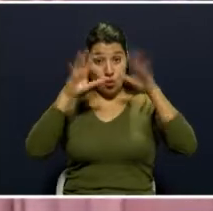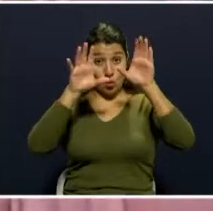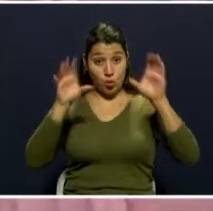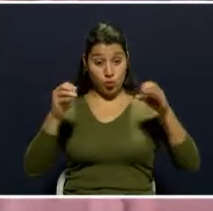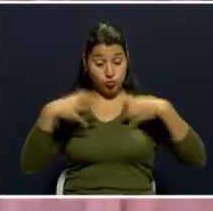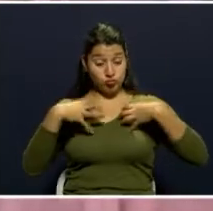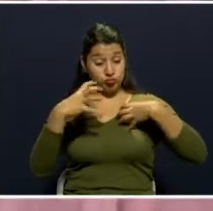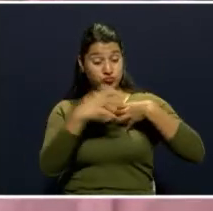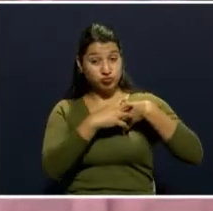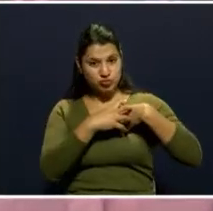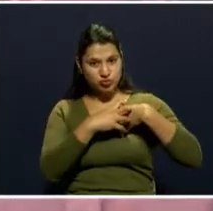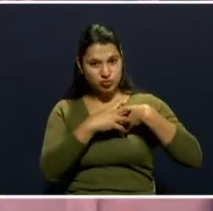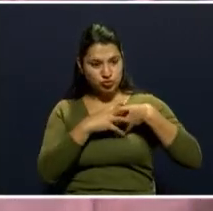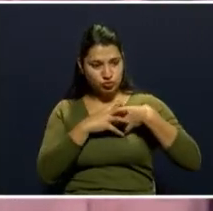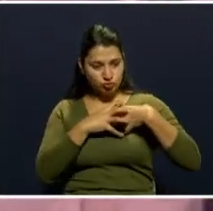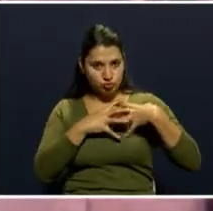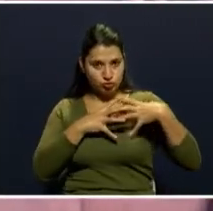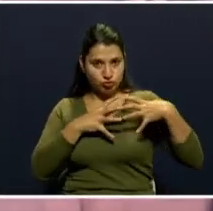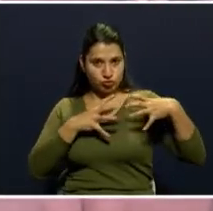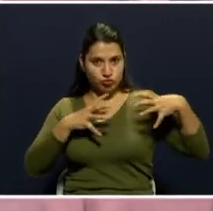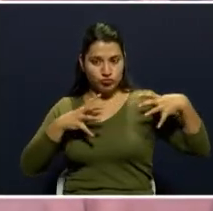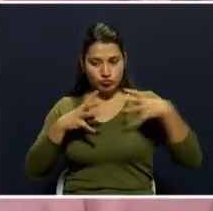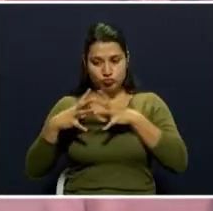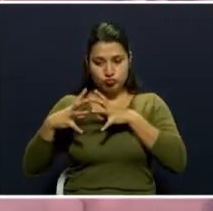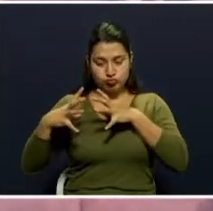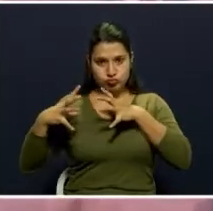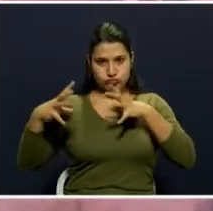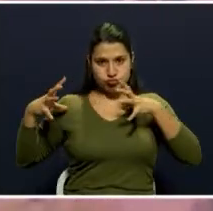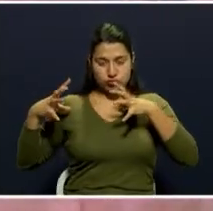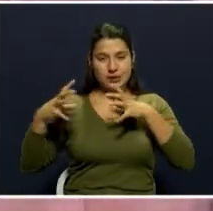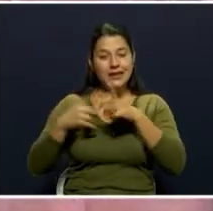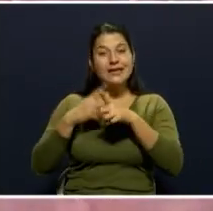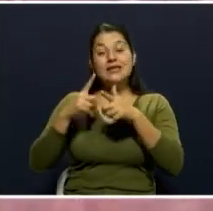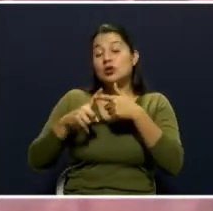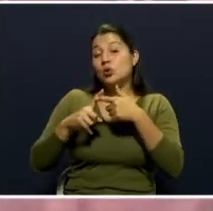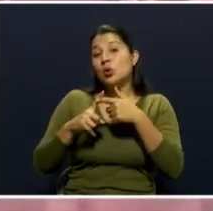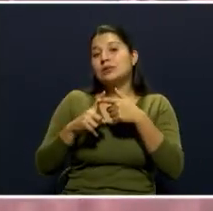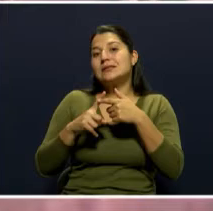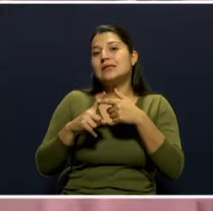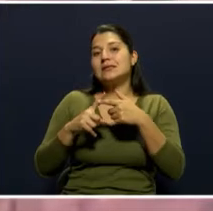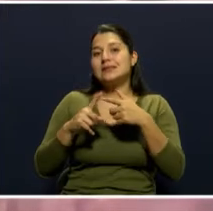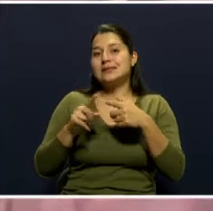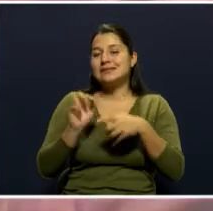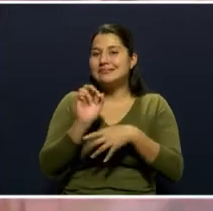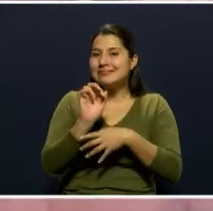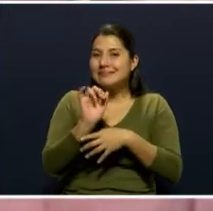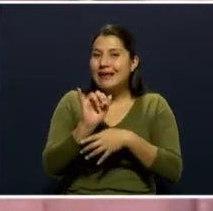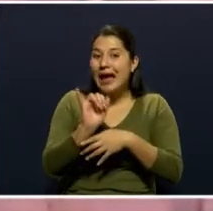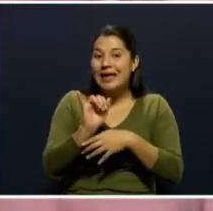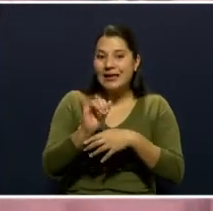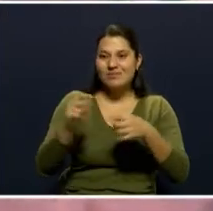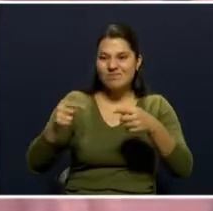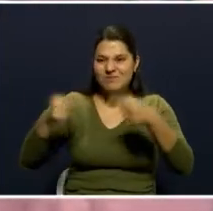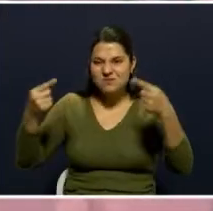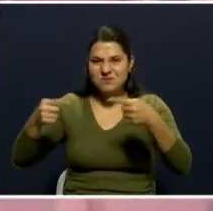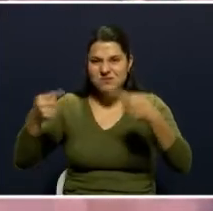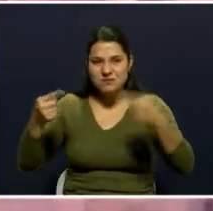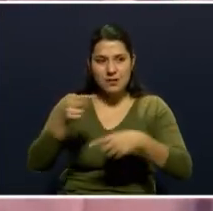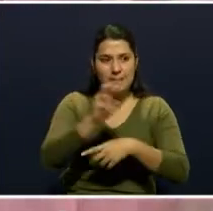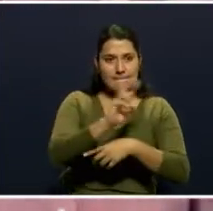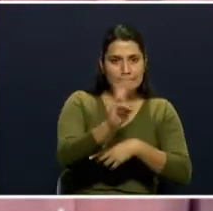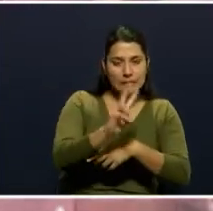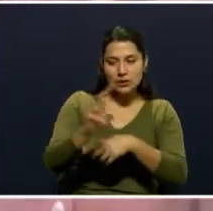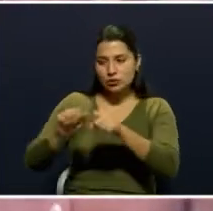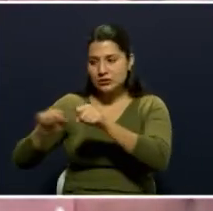se dan nuestras defensas y pueden y se da ese choque entre sistema inmunitario y virus que